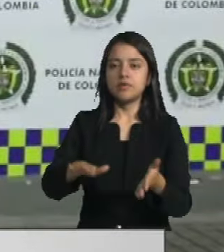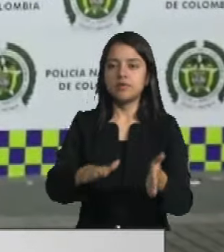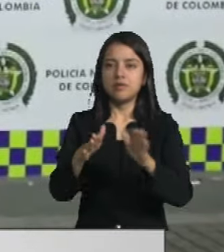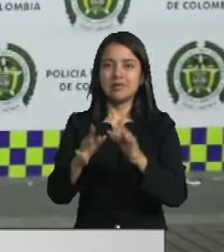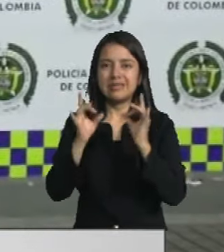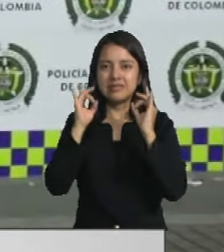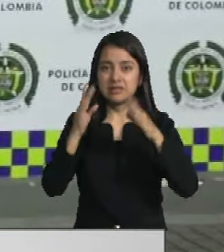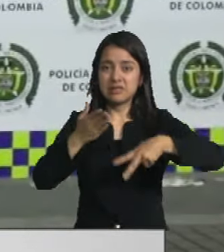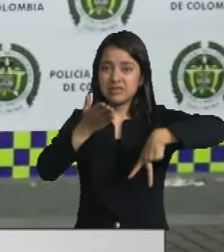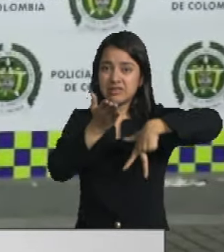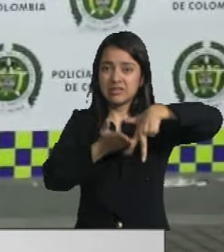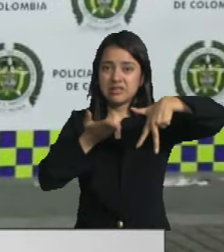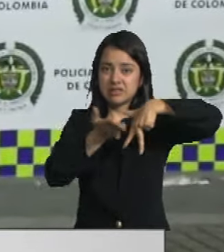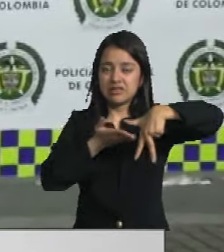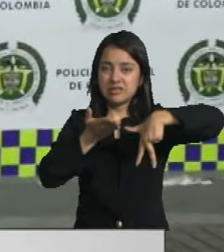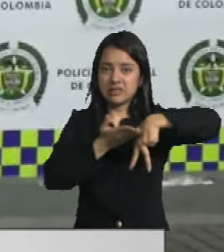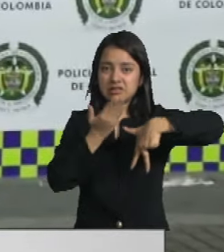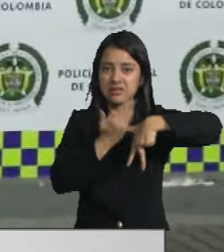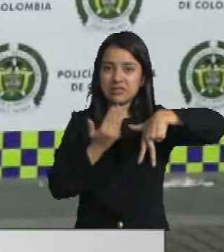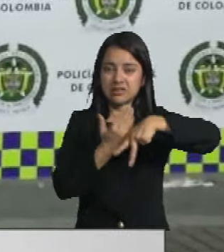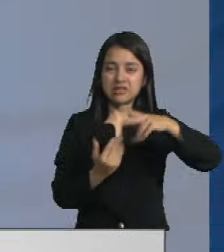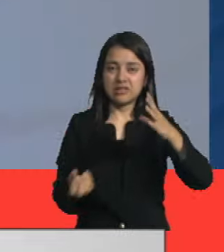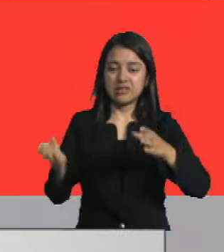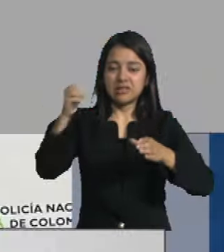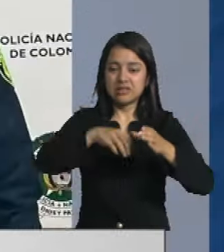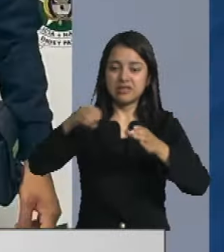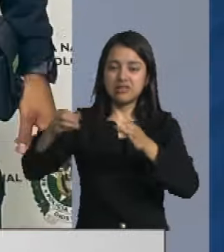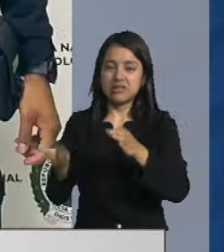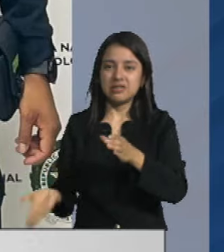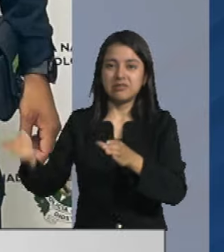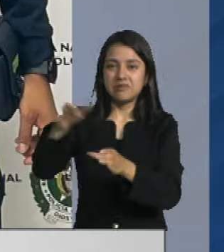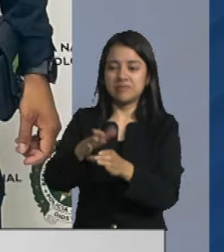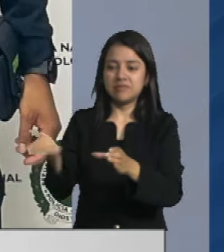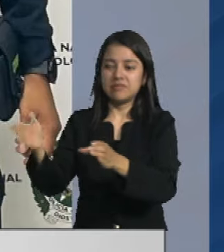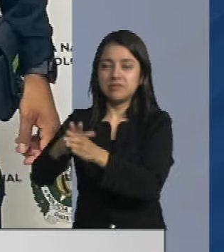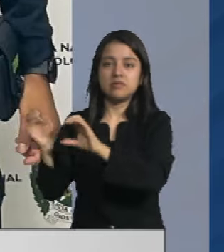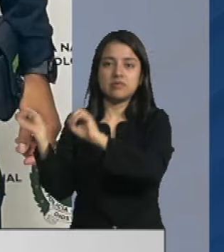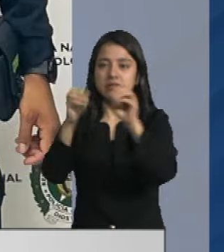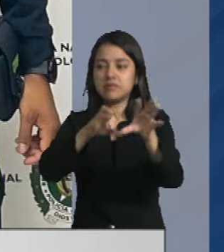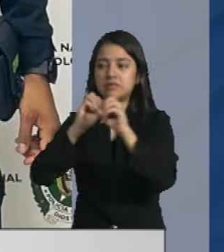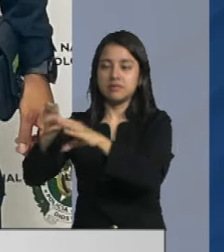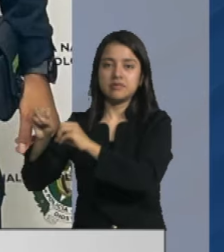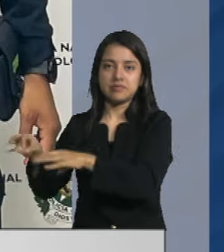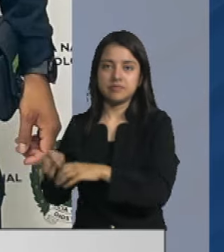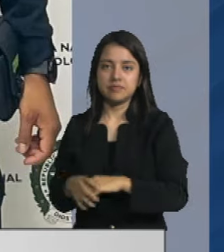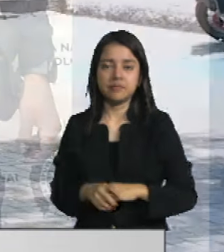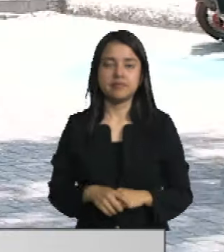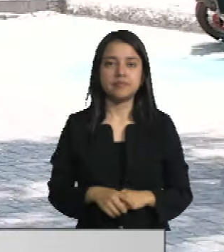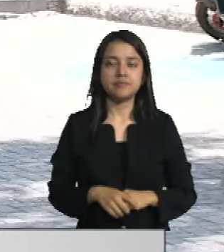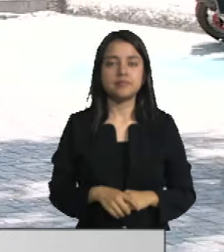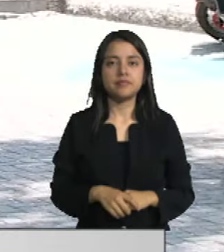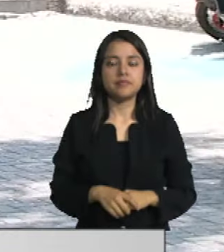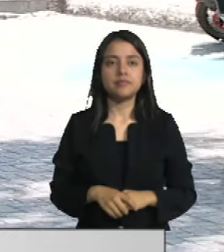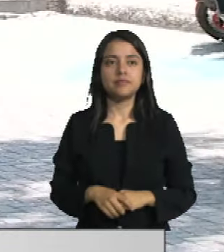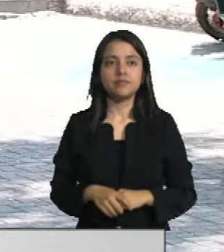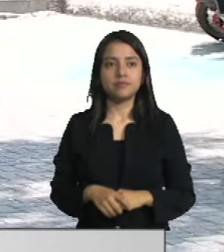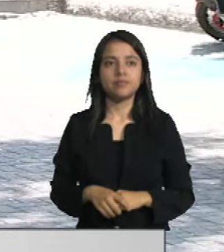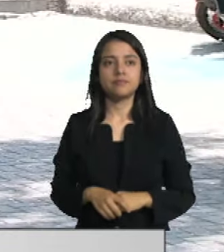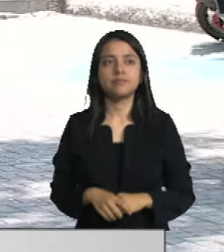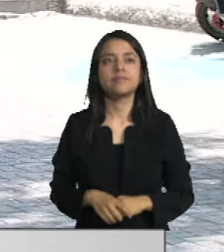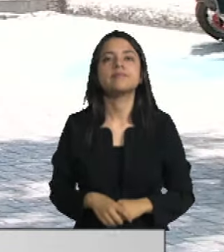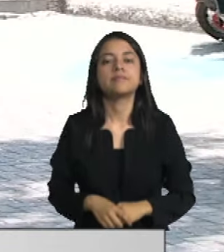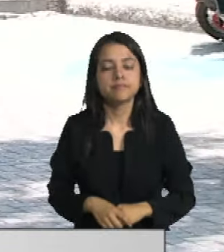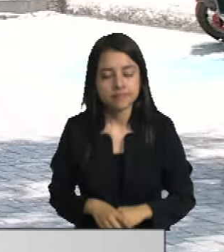de agravación en concurso heterogéneo con ocultamiento, alteración o destrucción de material probatorio. Luisa